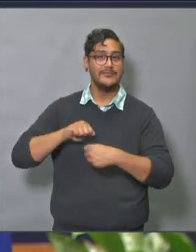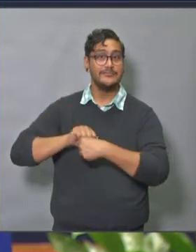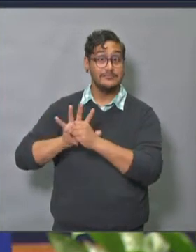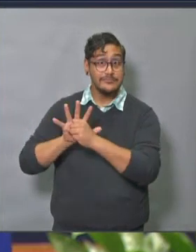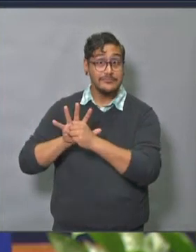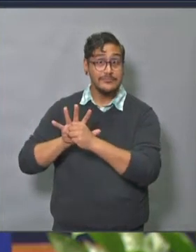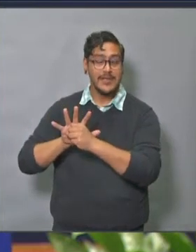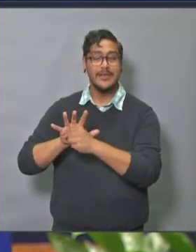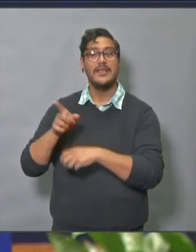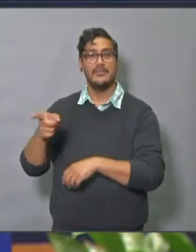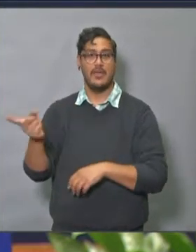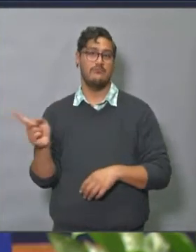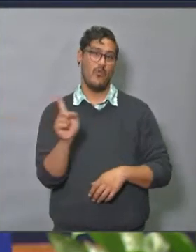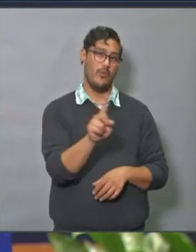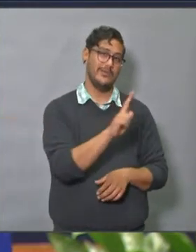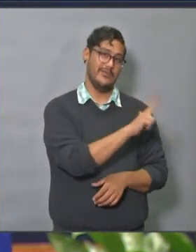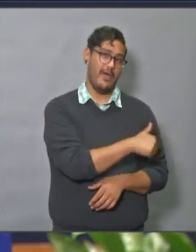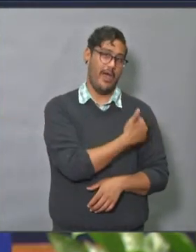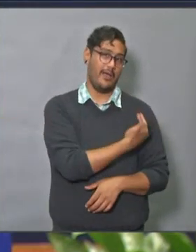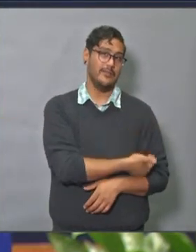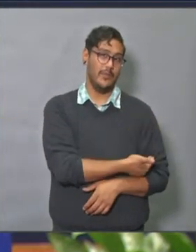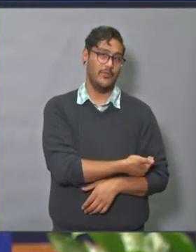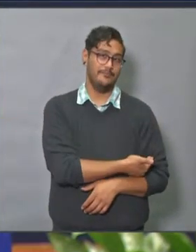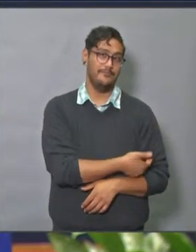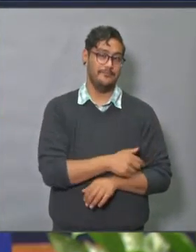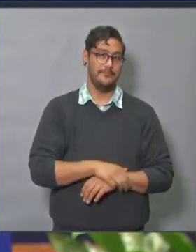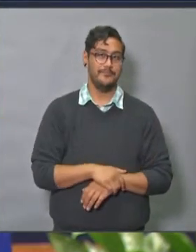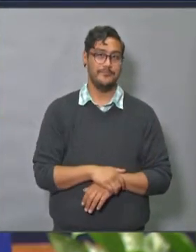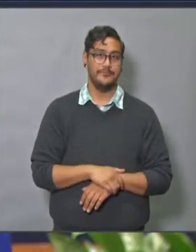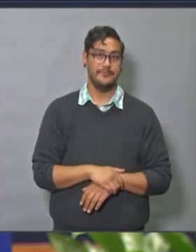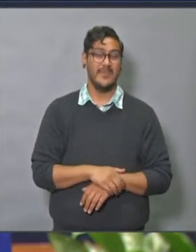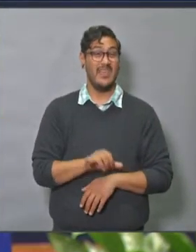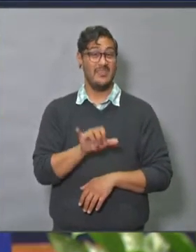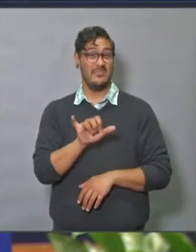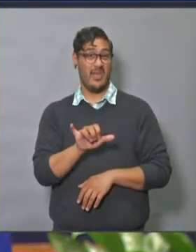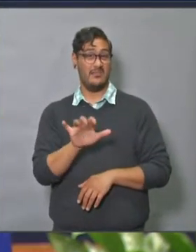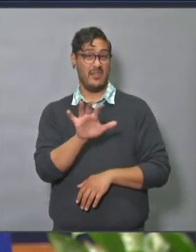hospitalizadas en algún momento durante su enfermedad, cual representa el 10%